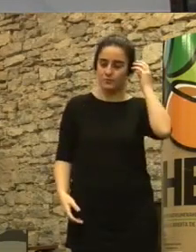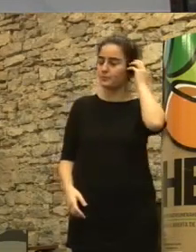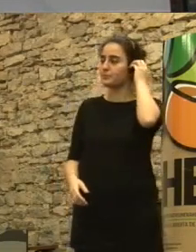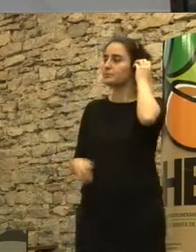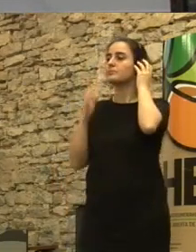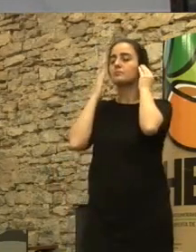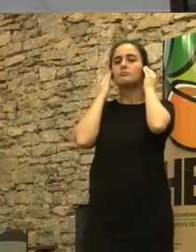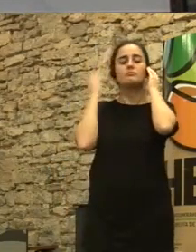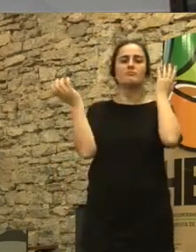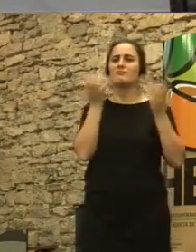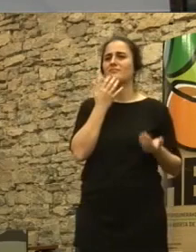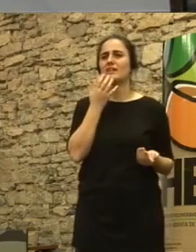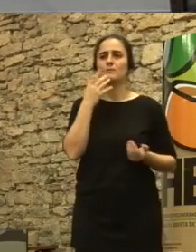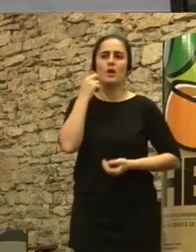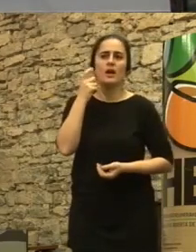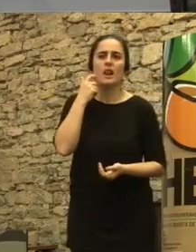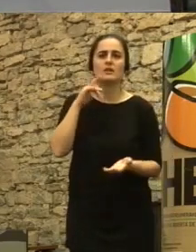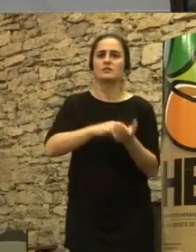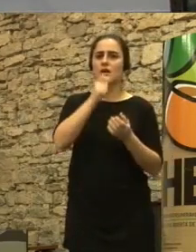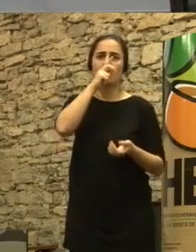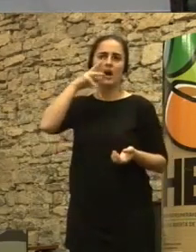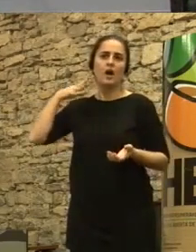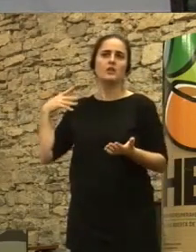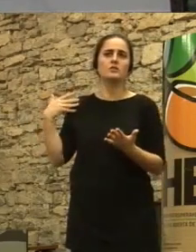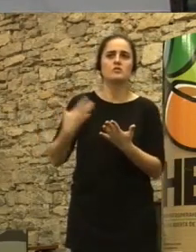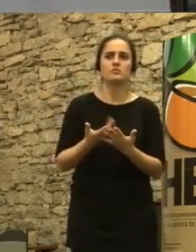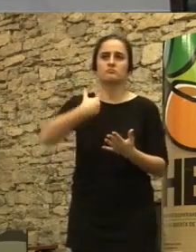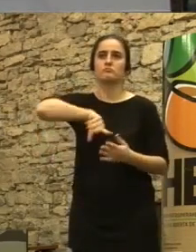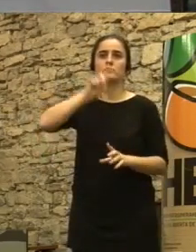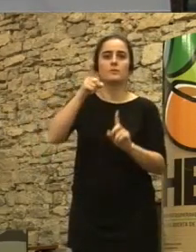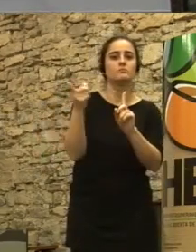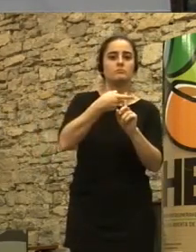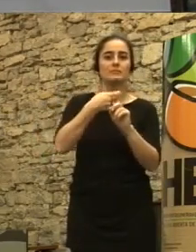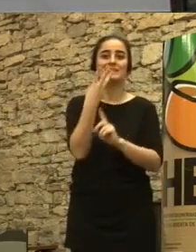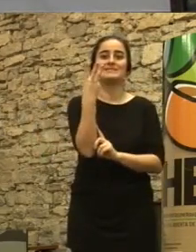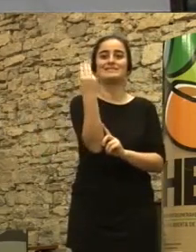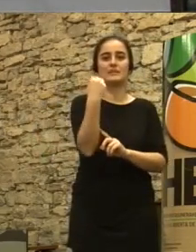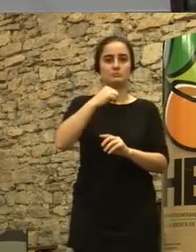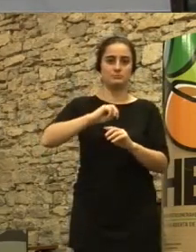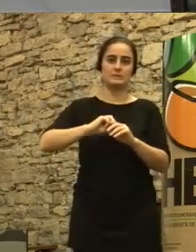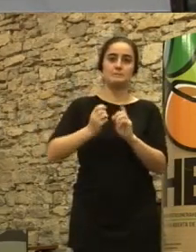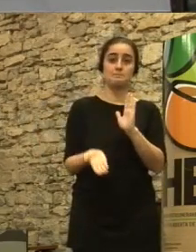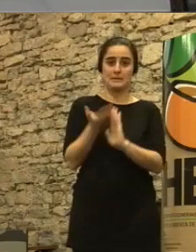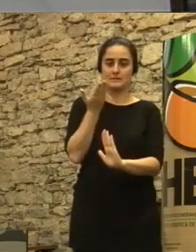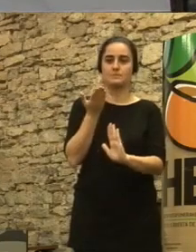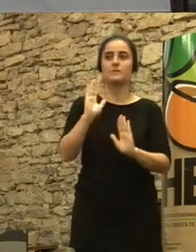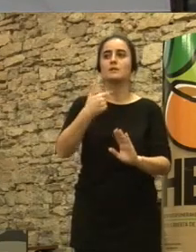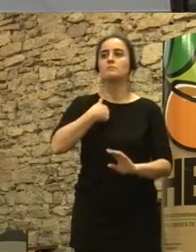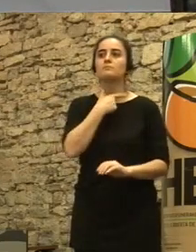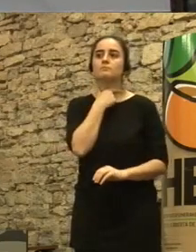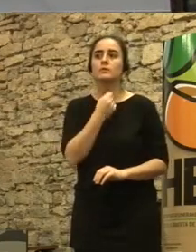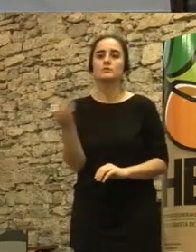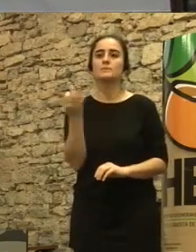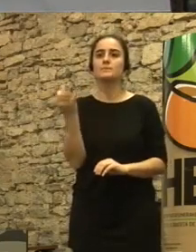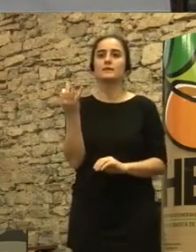clásicos, ejemplos que llevan años ahí, y como esto nosotros hemos identificado más de 3.000. Pero lo que a mí me gusta es hablar de